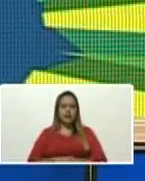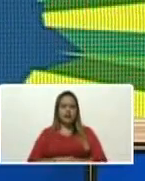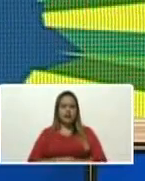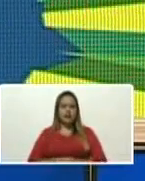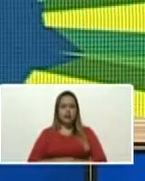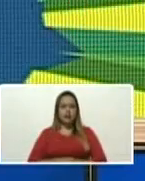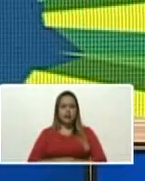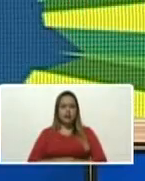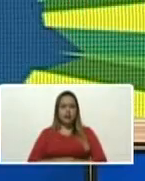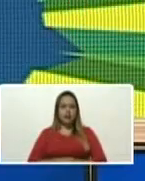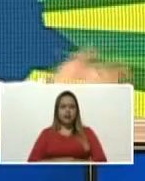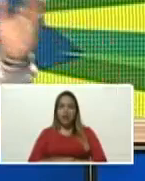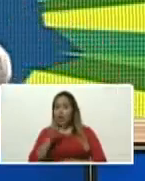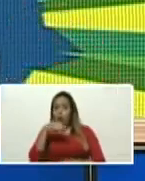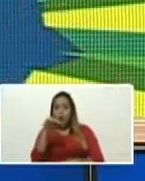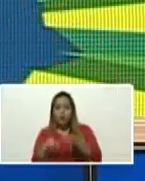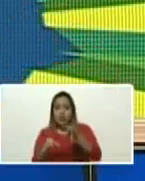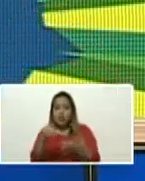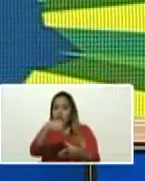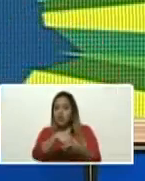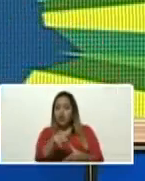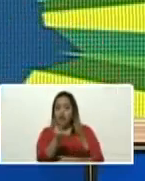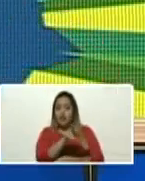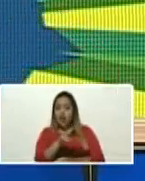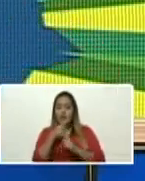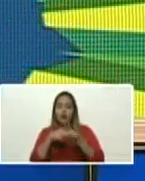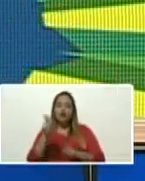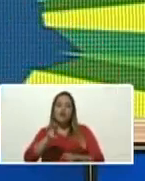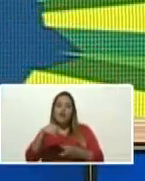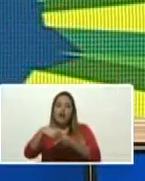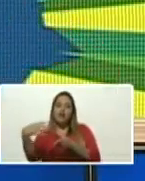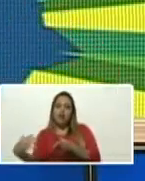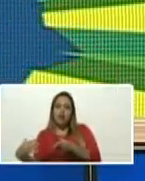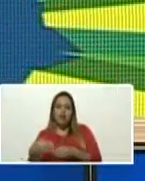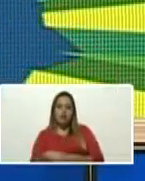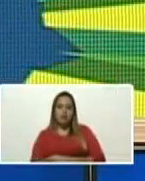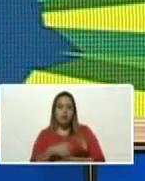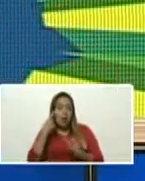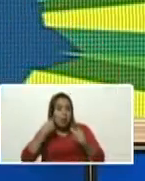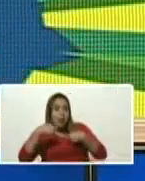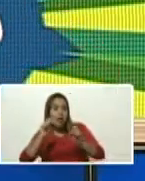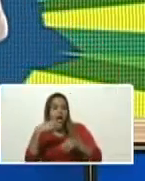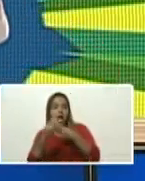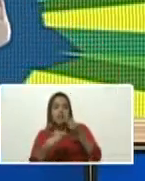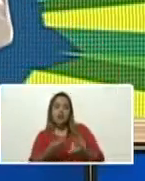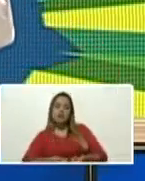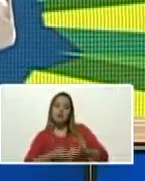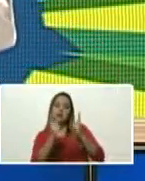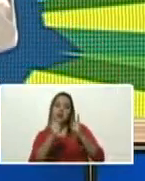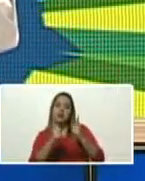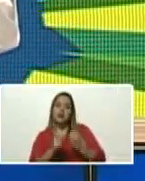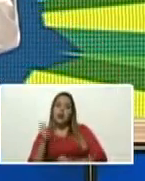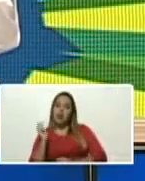Que no dictaba justicia en Venezuela, pero lo utilizaban desde afuera para tratar de legitimar con